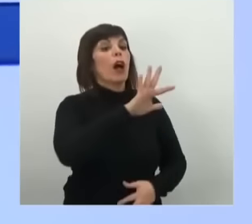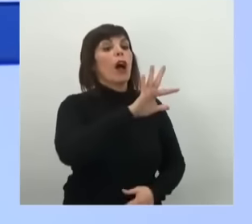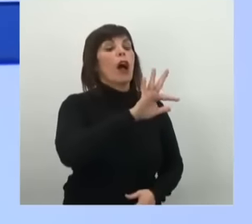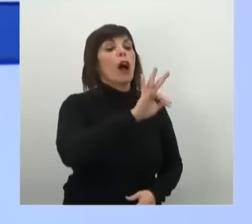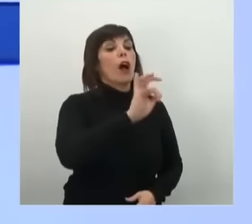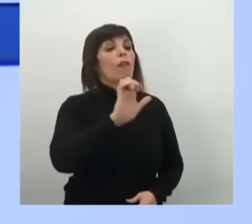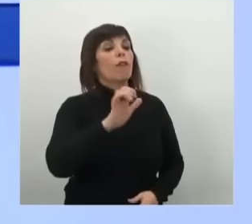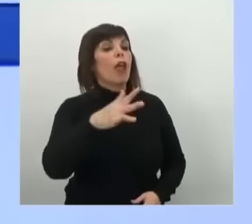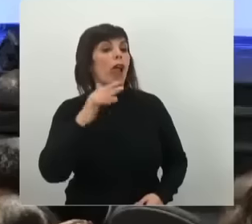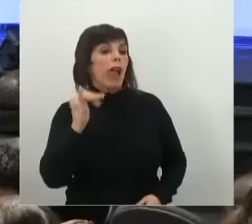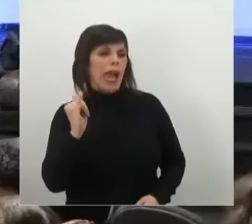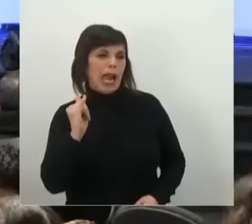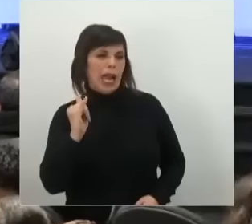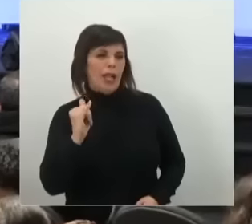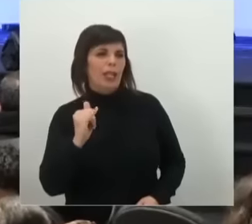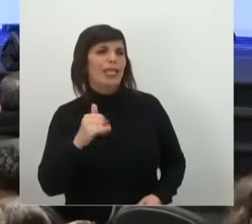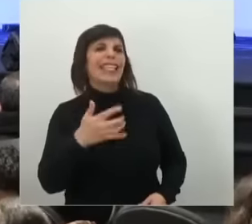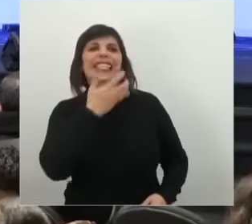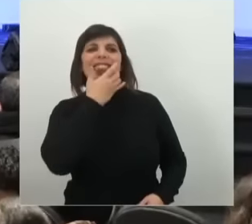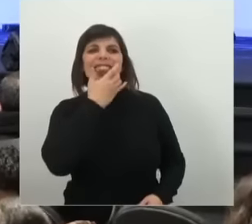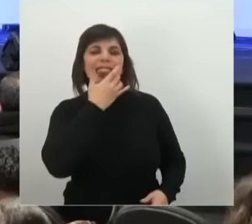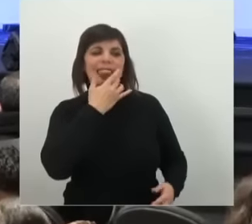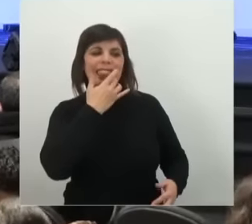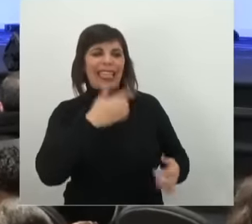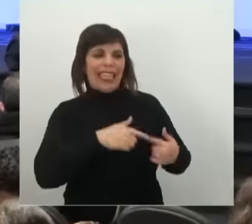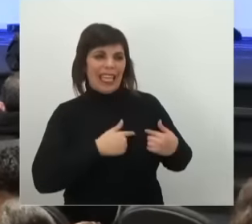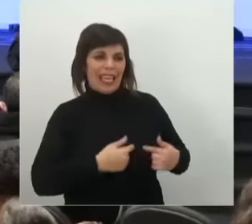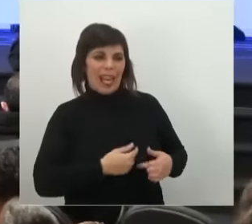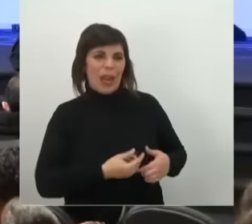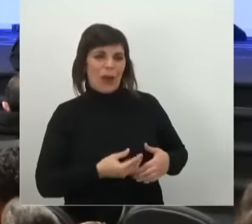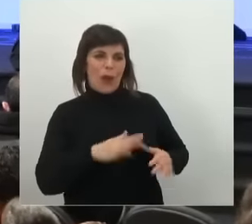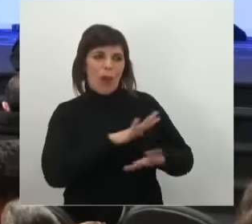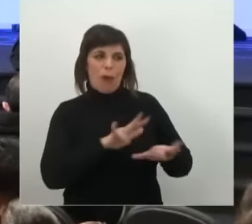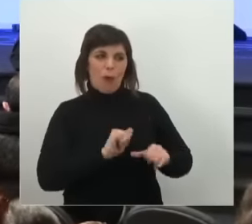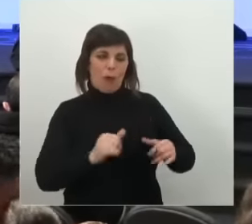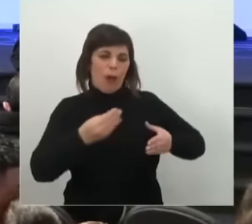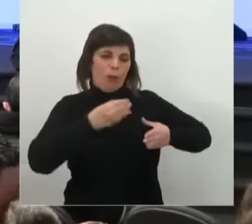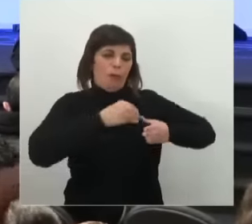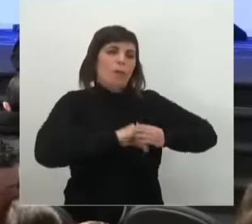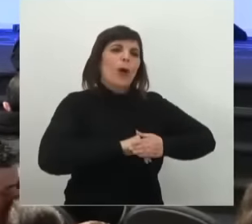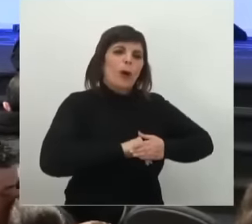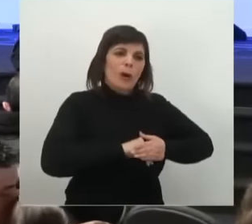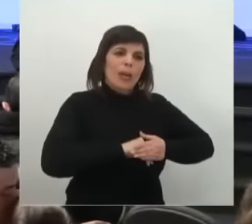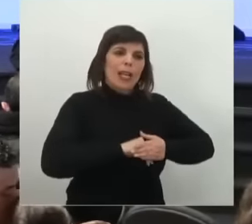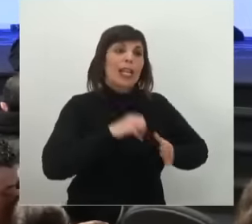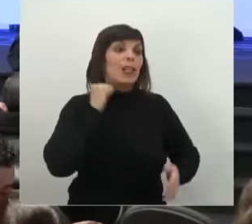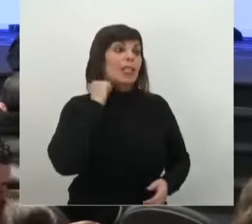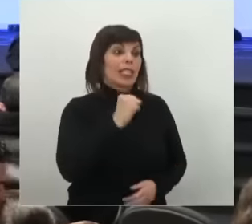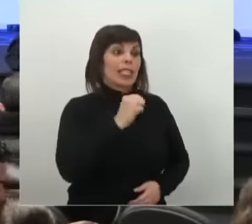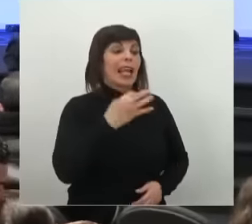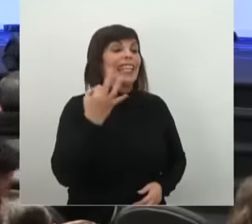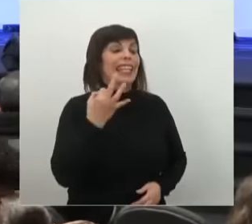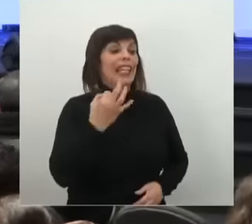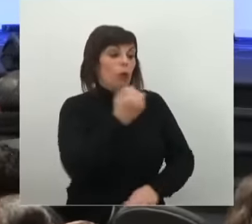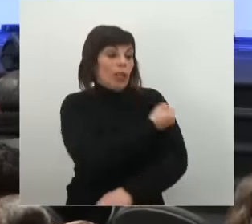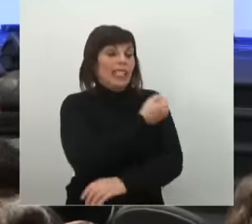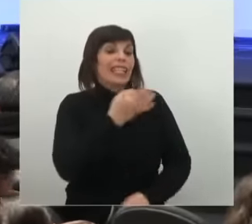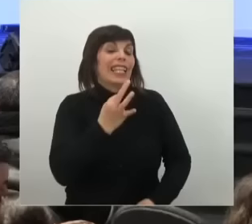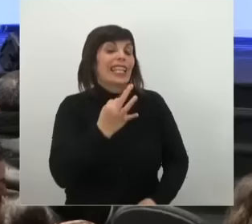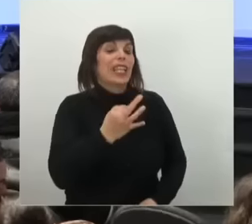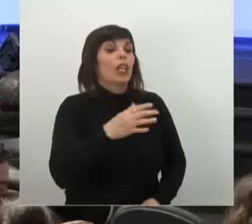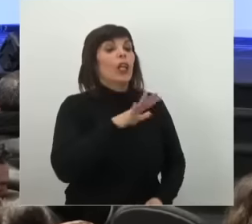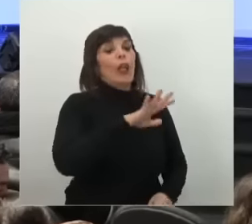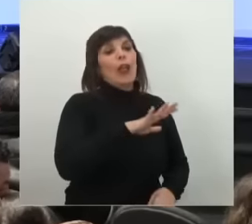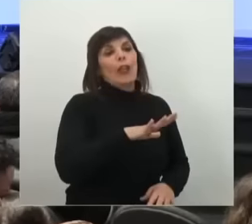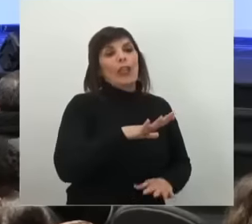cuando viene Paz a tu corazón La Paz es la señal que tienes fe cuando tienes temor no tienes